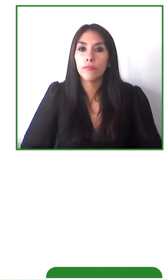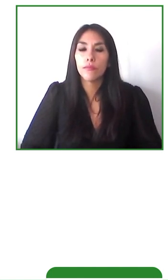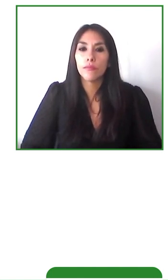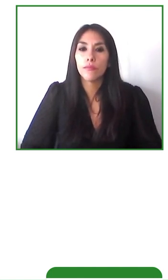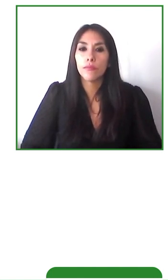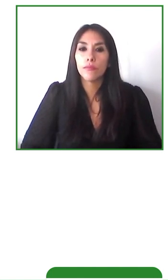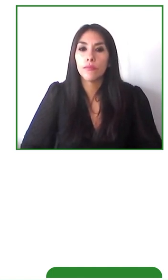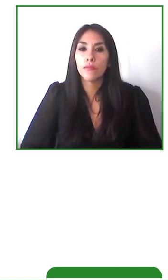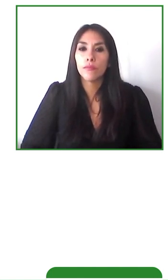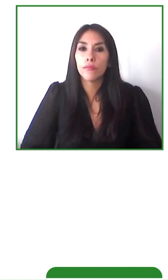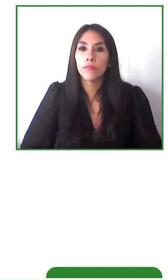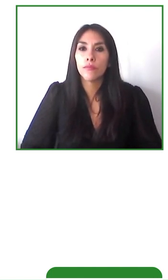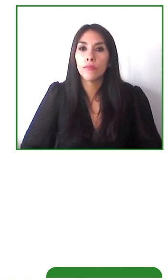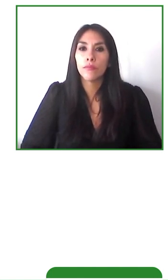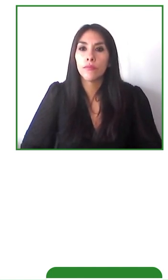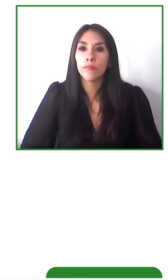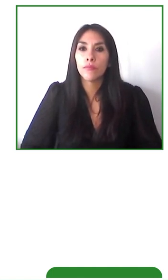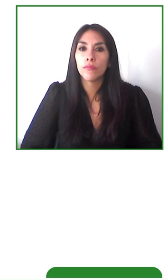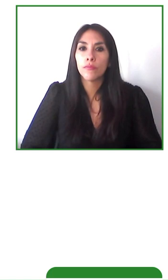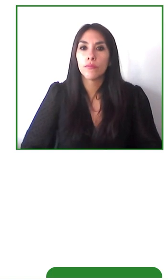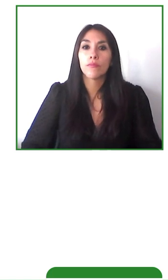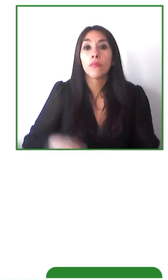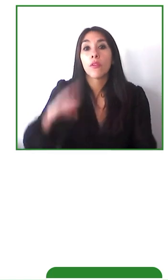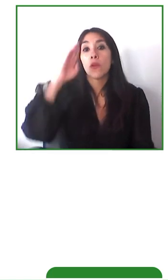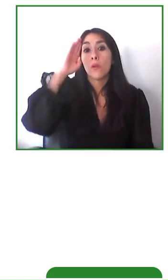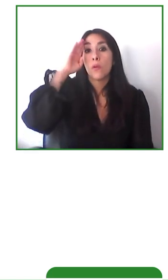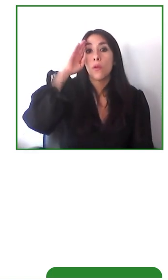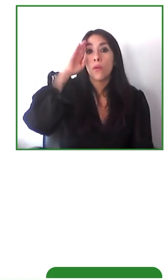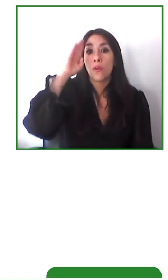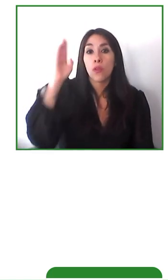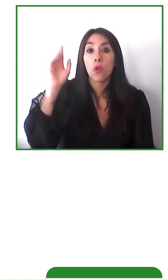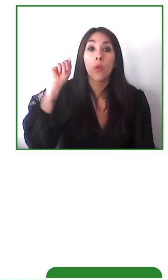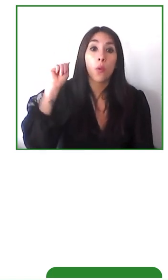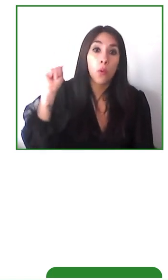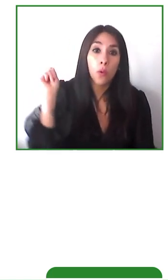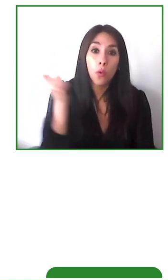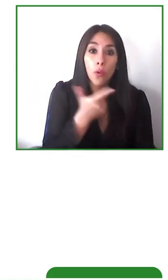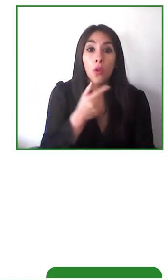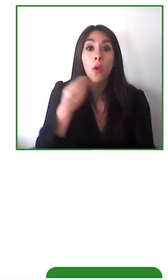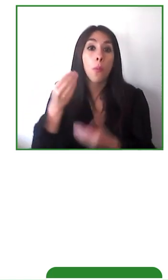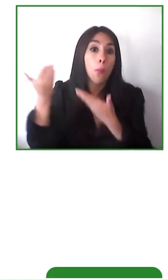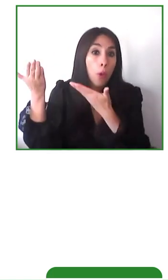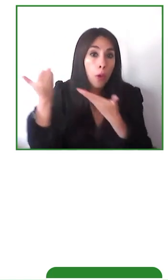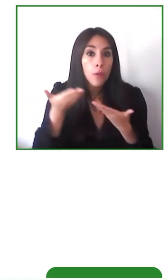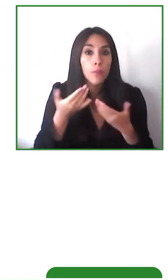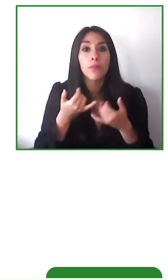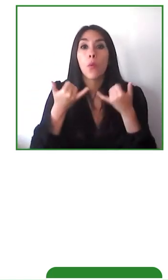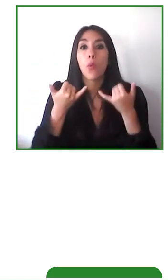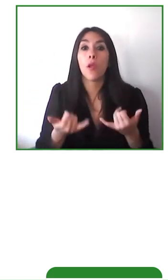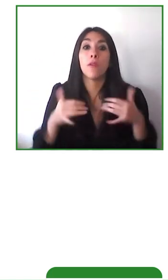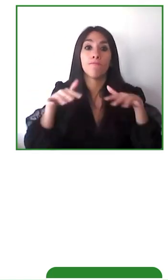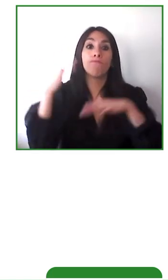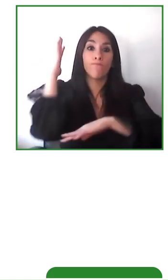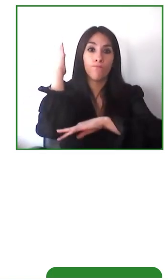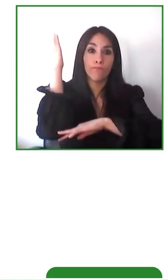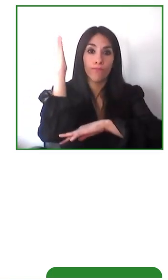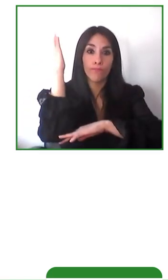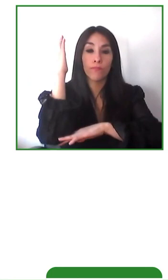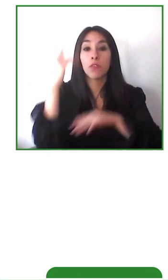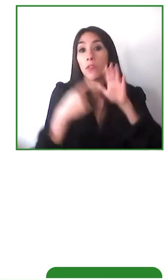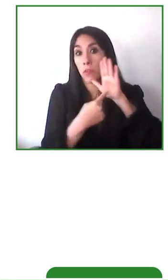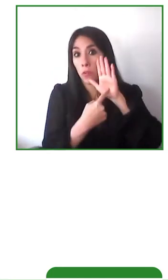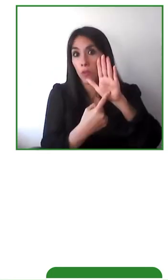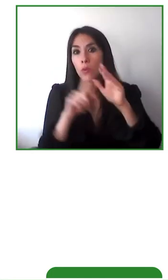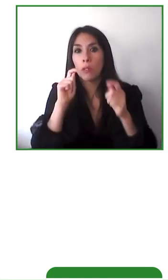Hola y bienvenidos a la sesión de Impact Transfer. Muy buenos días, muy buenas tardes, en función de